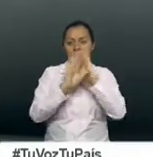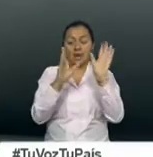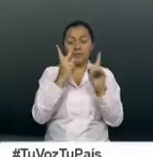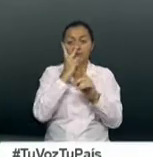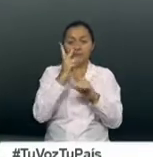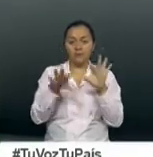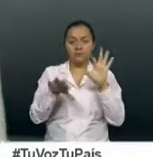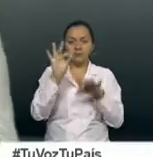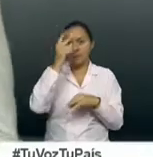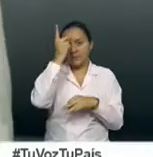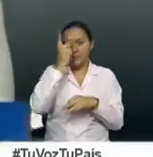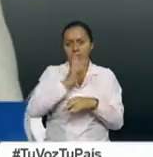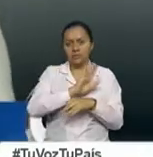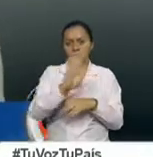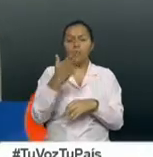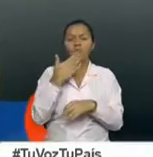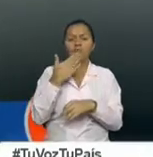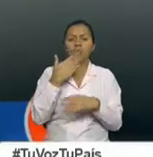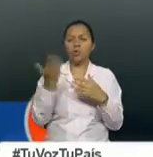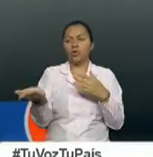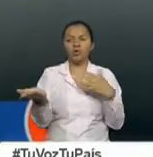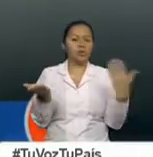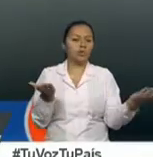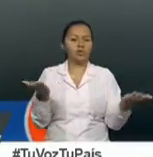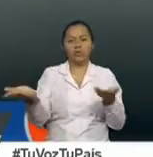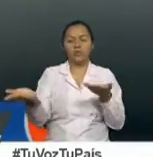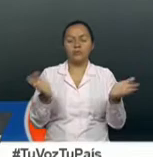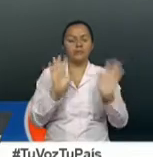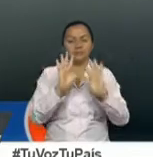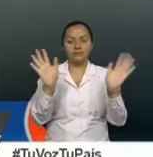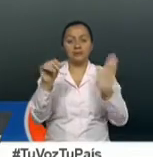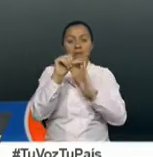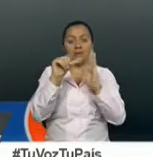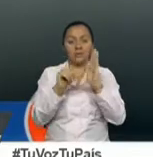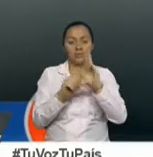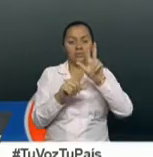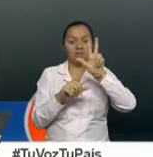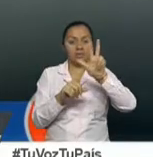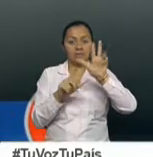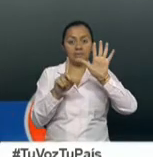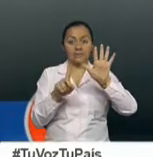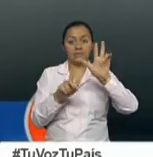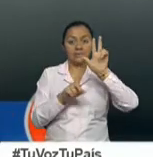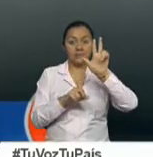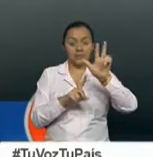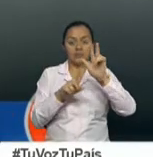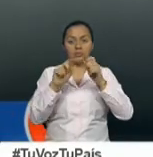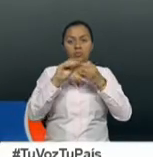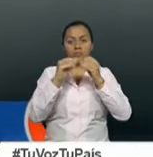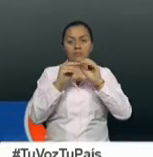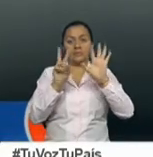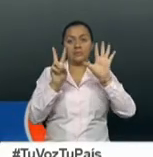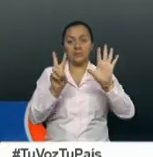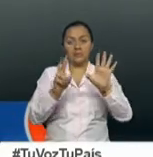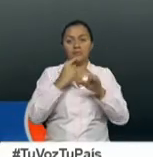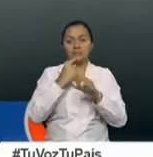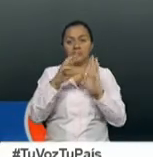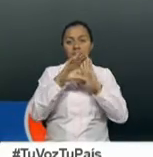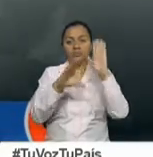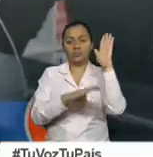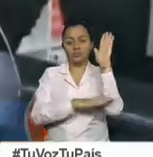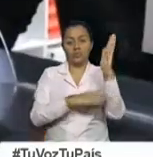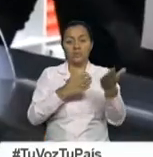que tomar esa decisión de hacia dónde inclinamos la balanza. El artículo 363, numeral 7 de la Constitución expresa claramente que en el